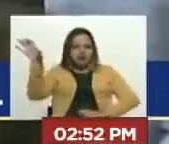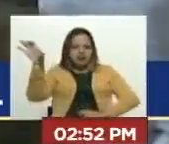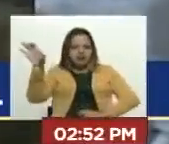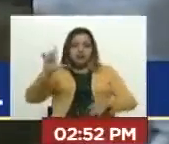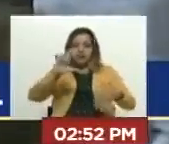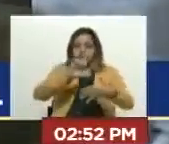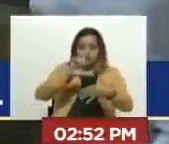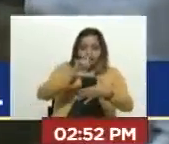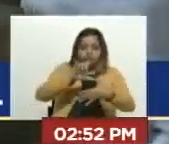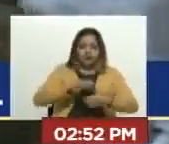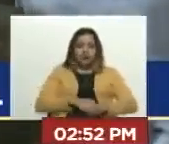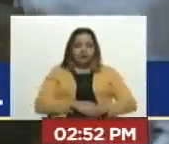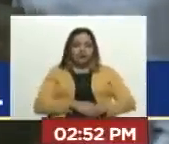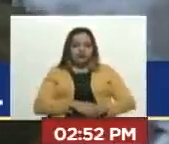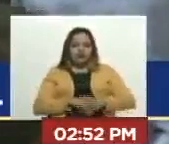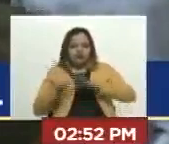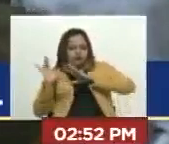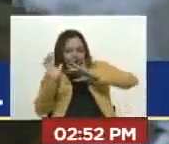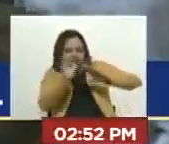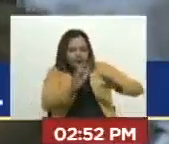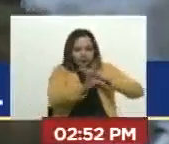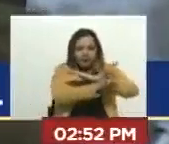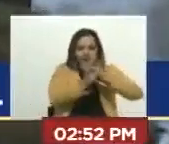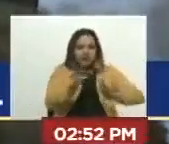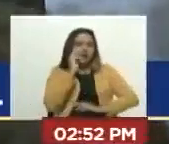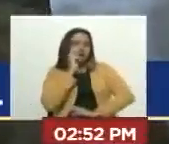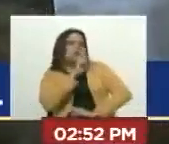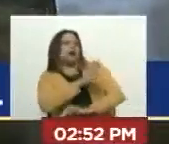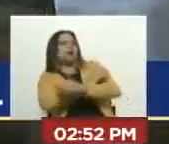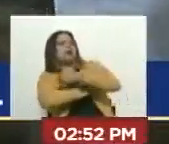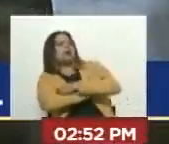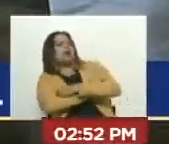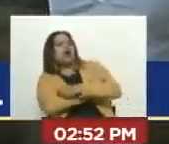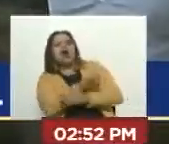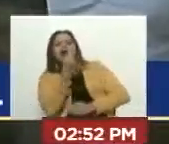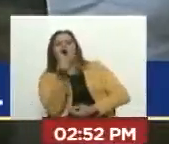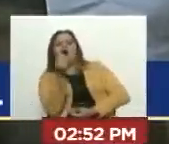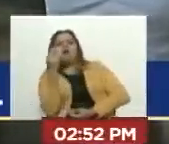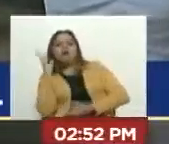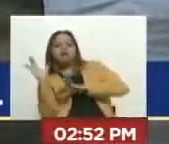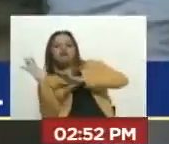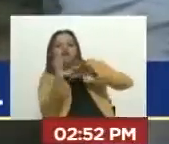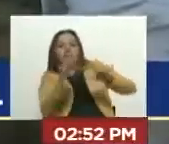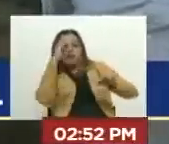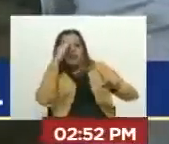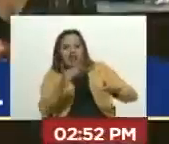región se vinieron a la frontera a presenciar cómo se invadía un pueblo.